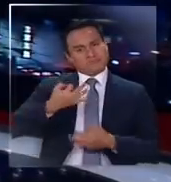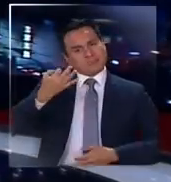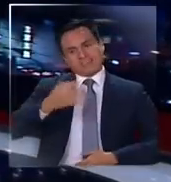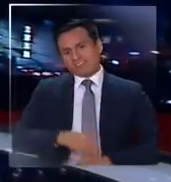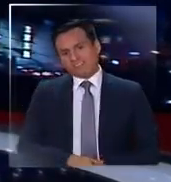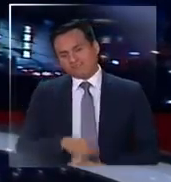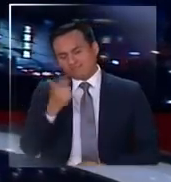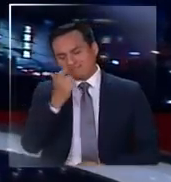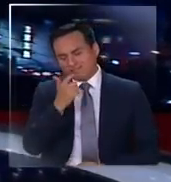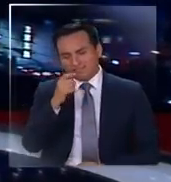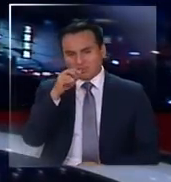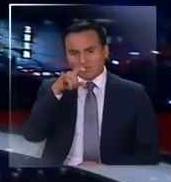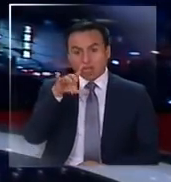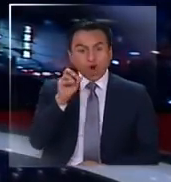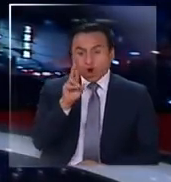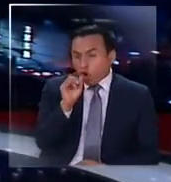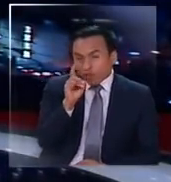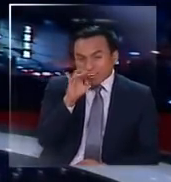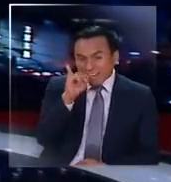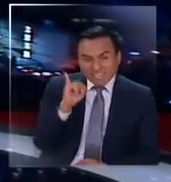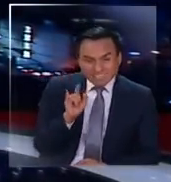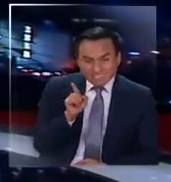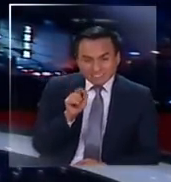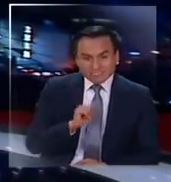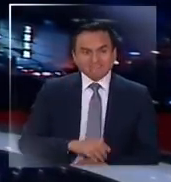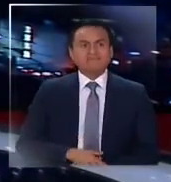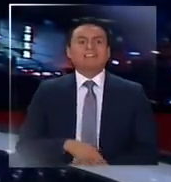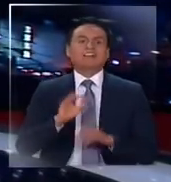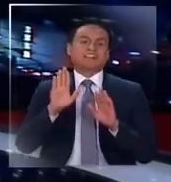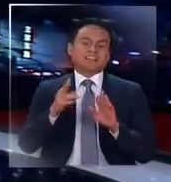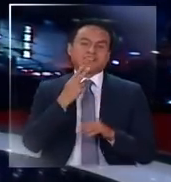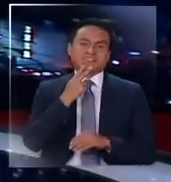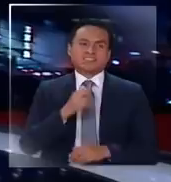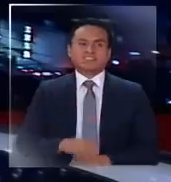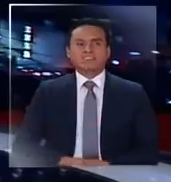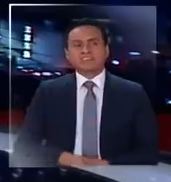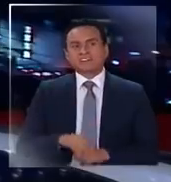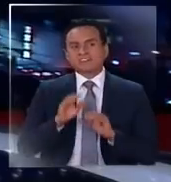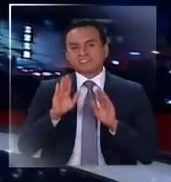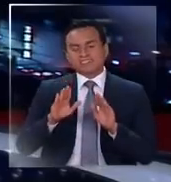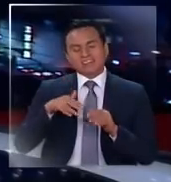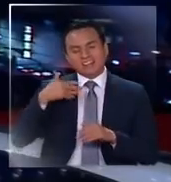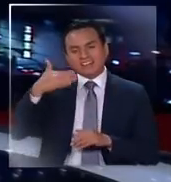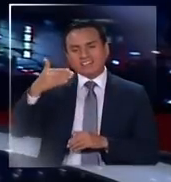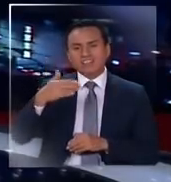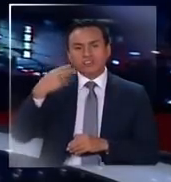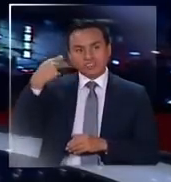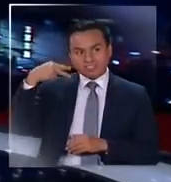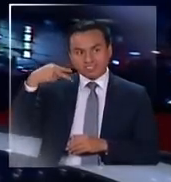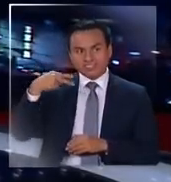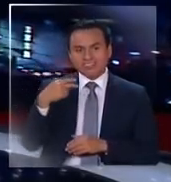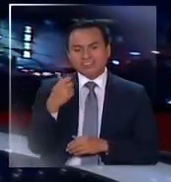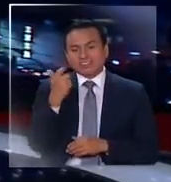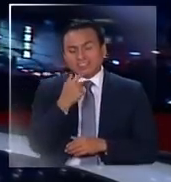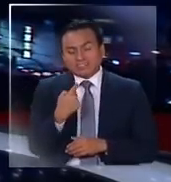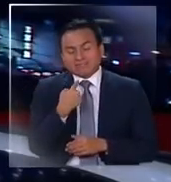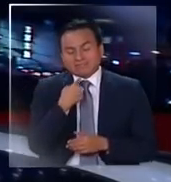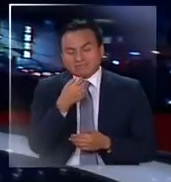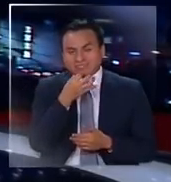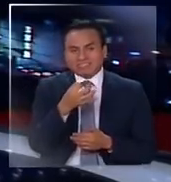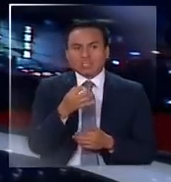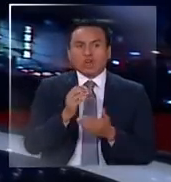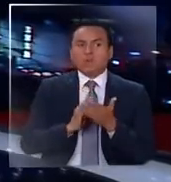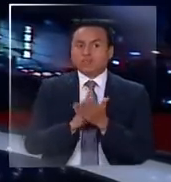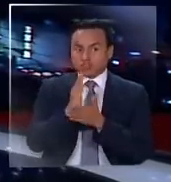estupendo, Consuelo Rodríguez. Así es la vida. Así va a ser esto. De aquí en adelante, las noticias y los chascarros junto